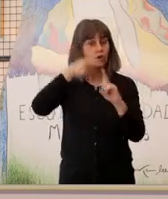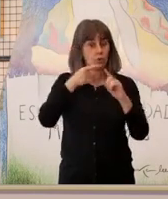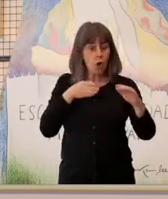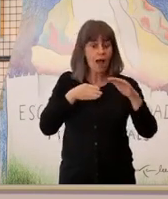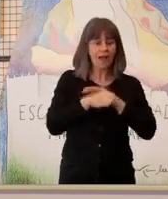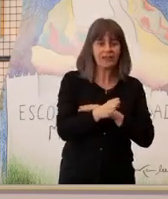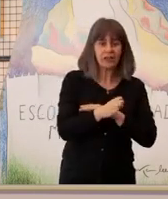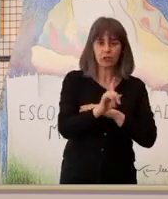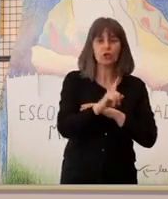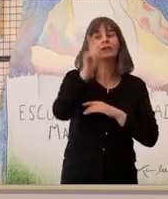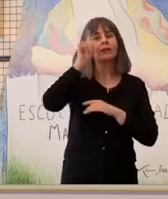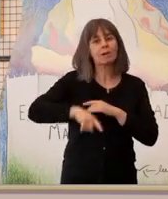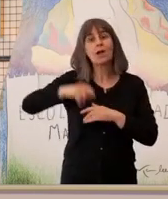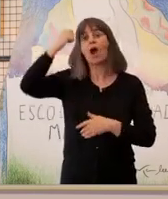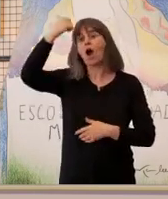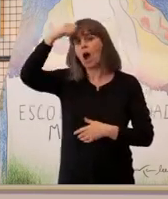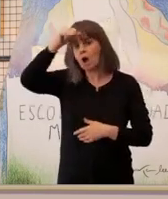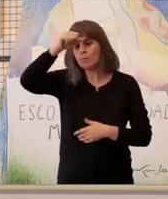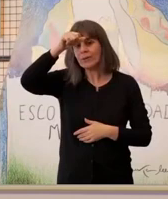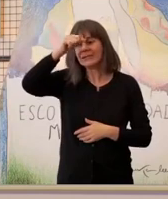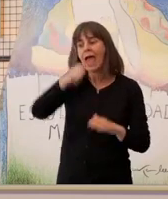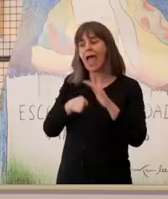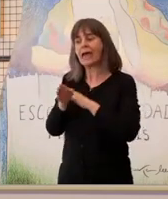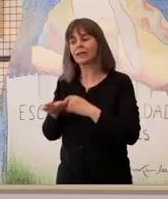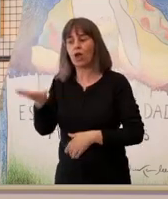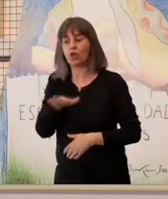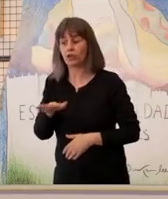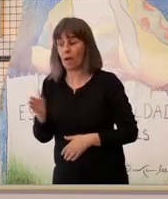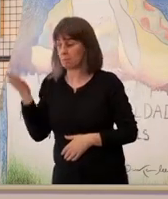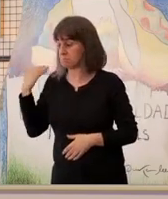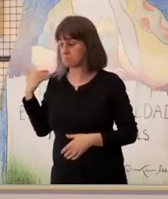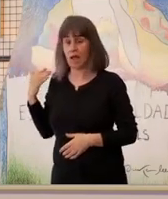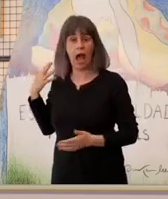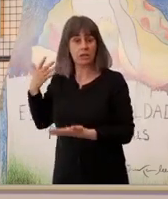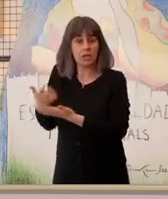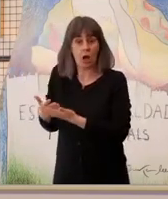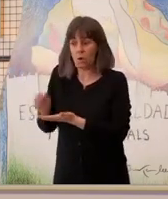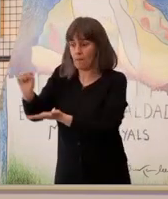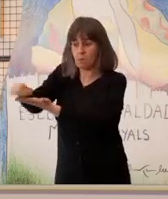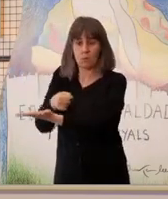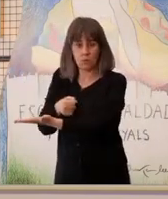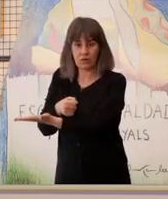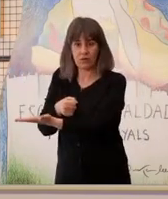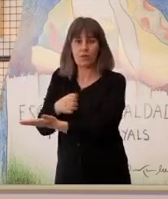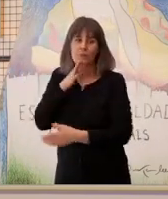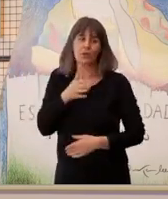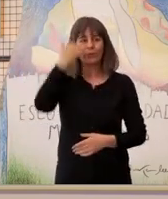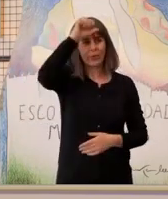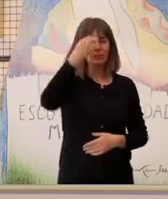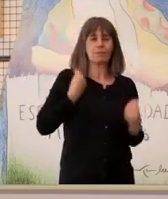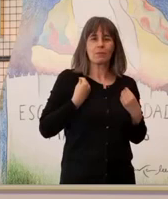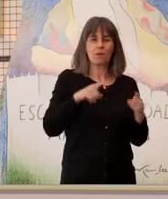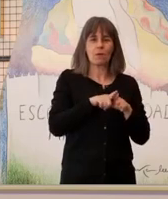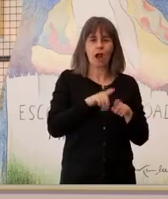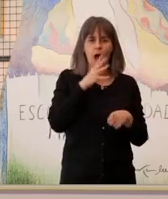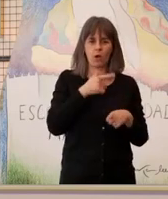entren los hombres en la parte donde no están porque los hombres lo viven esto como ahora nos están quitando tiene